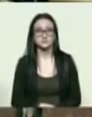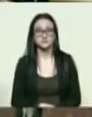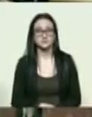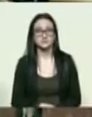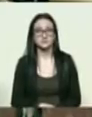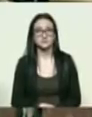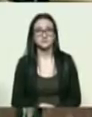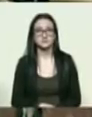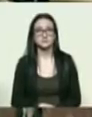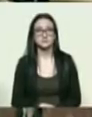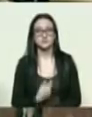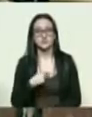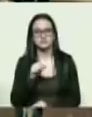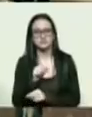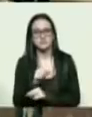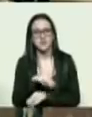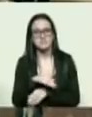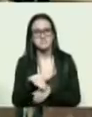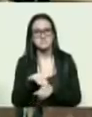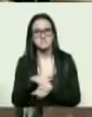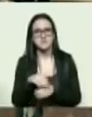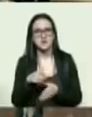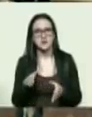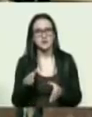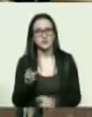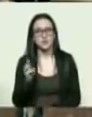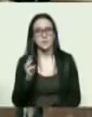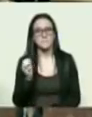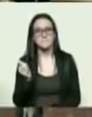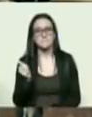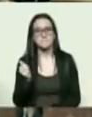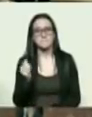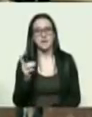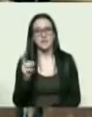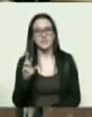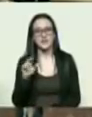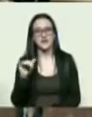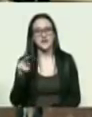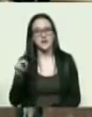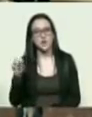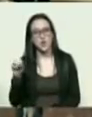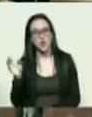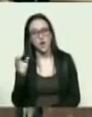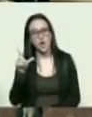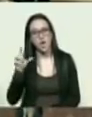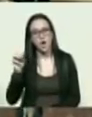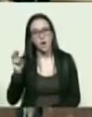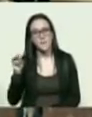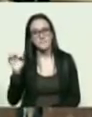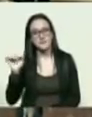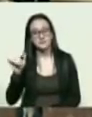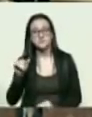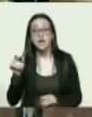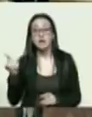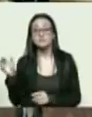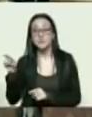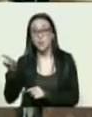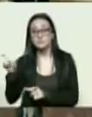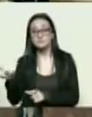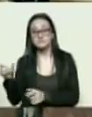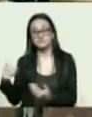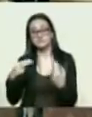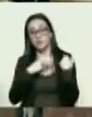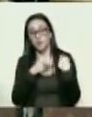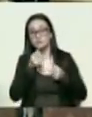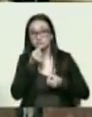Le he dado instrucciones al ministro Padrino para que en el día de mañana informe con lujo